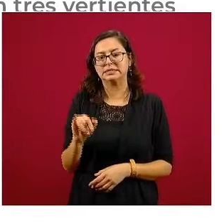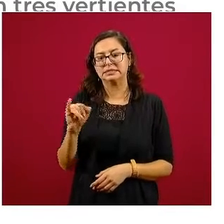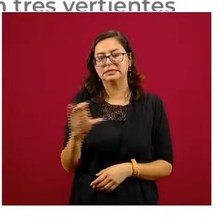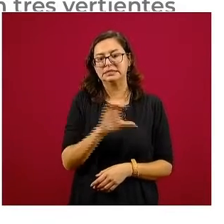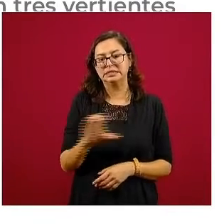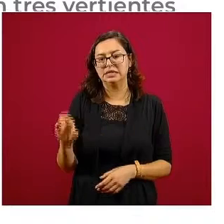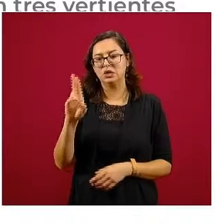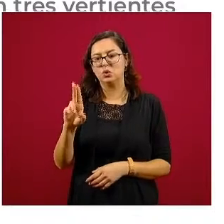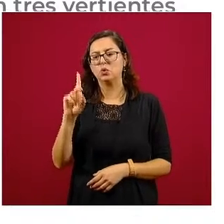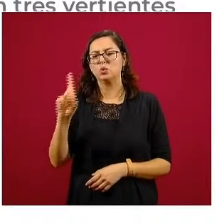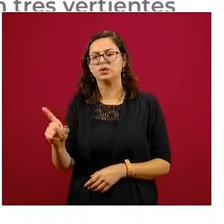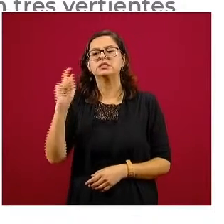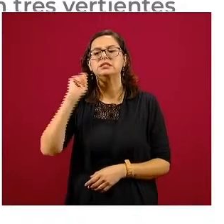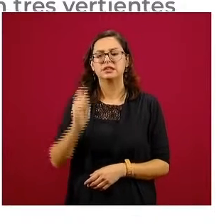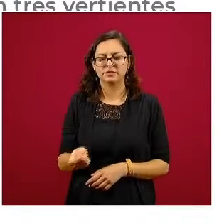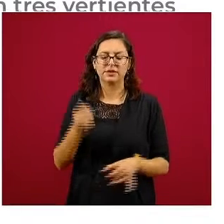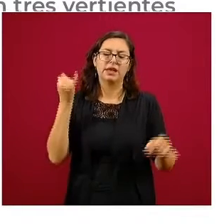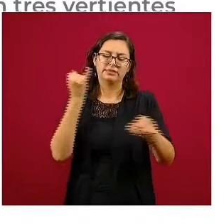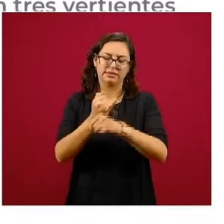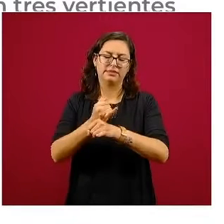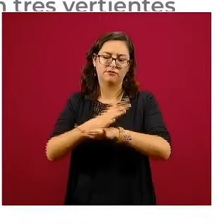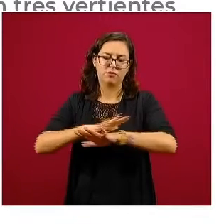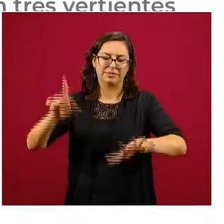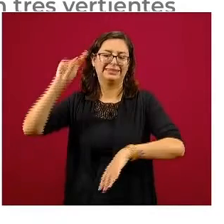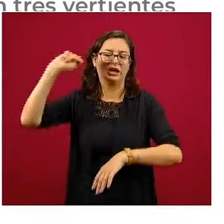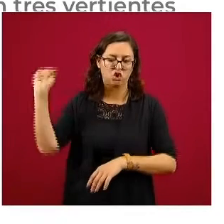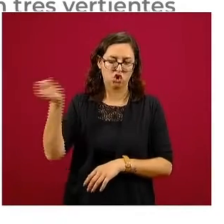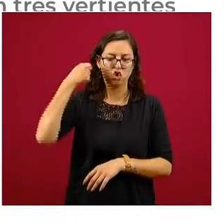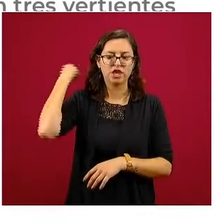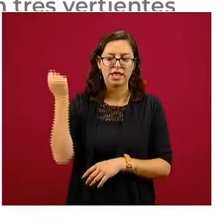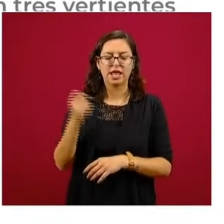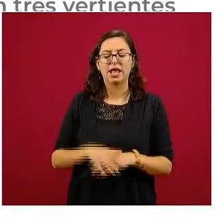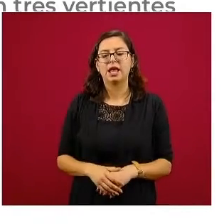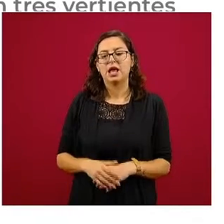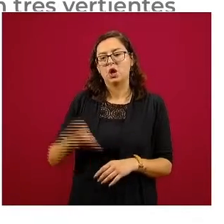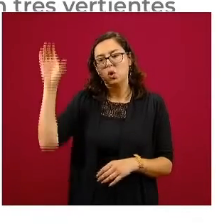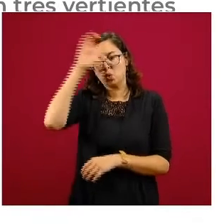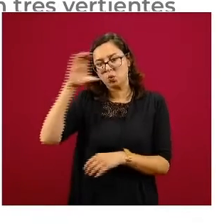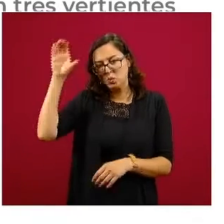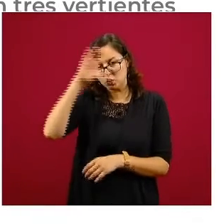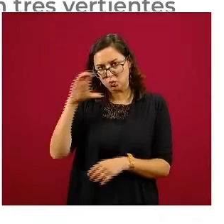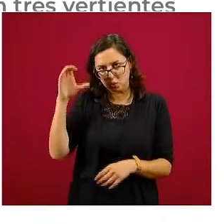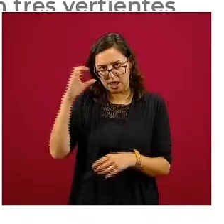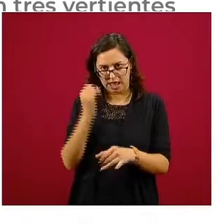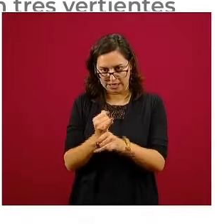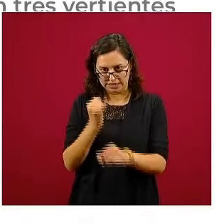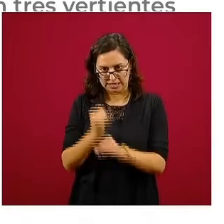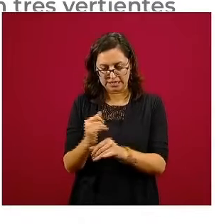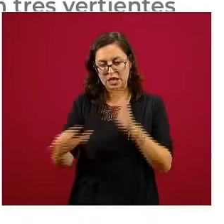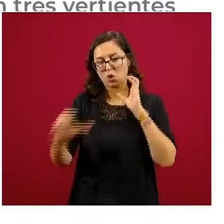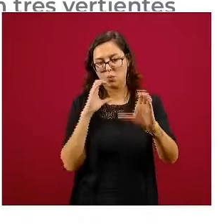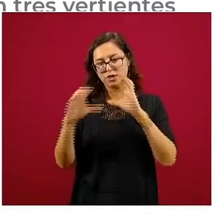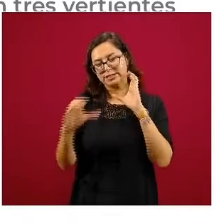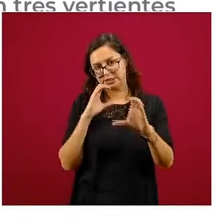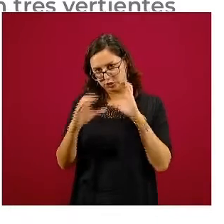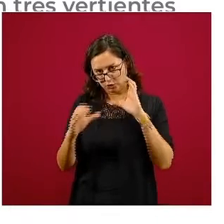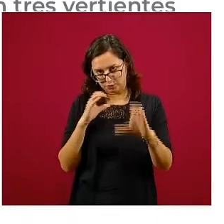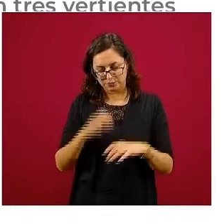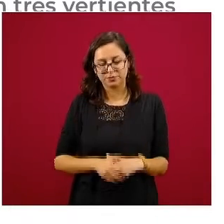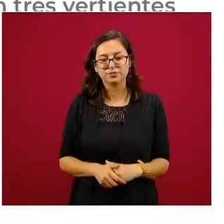sean eficaces contra la COVID-19. Por último, y no por eso menos importante, uno de los temas que no debemos olvidar en